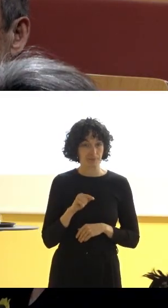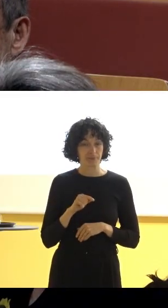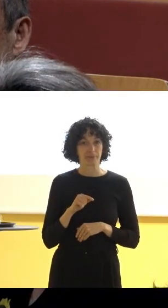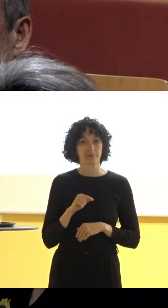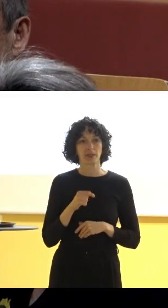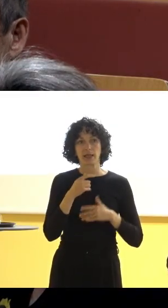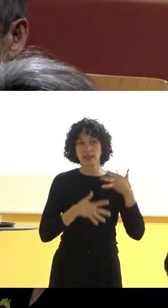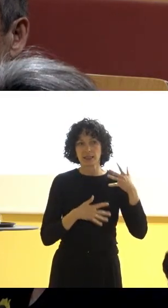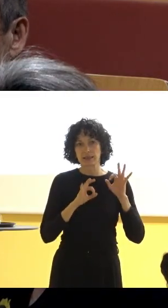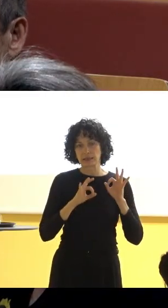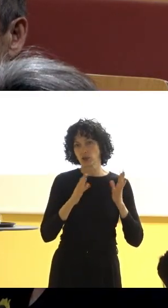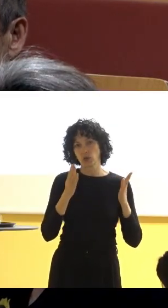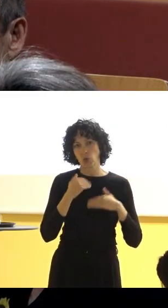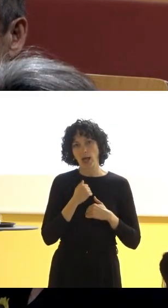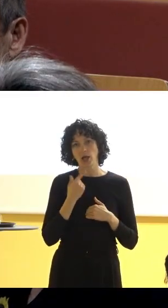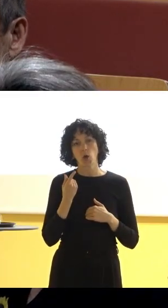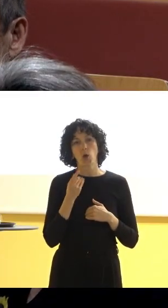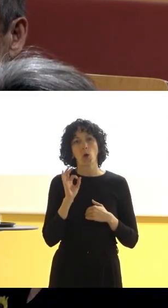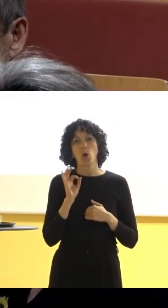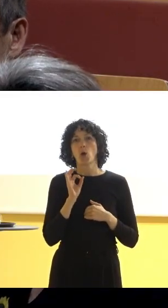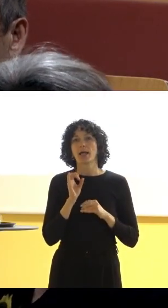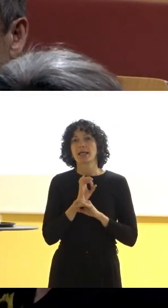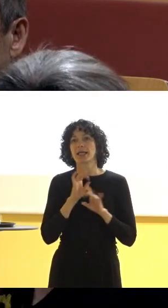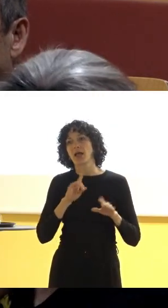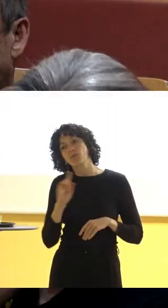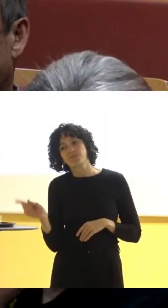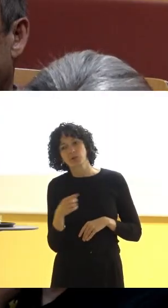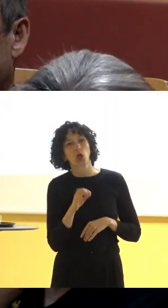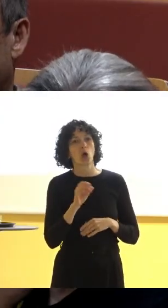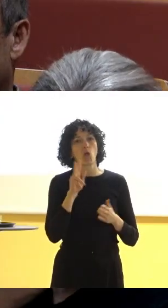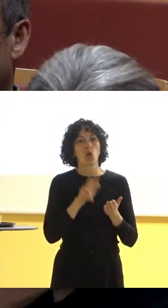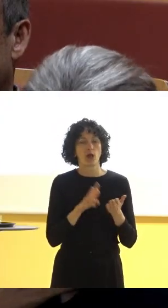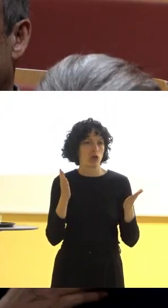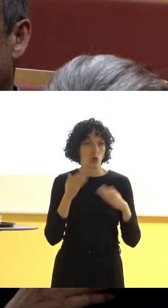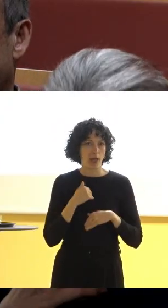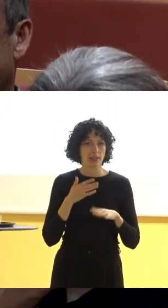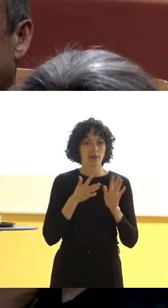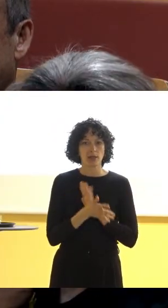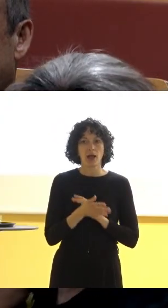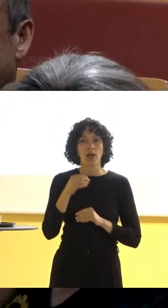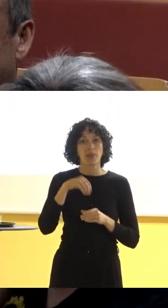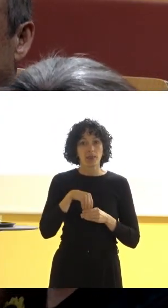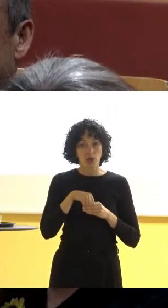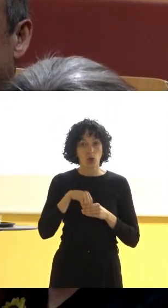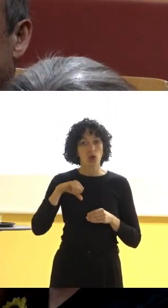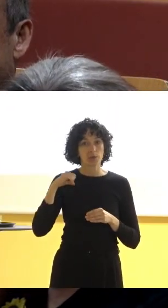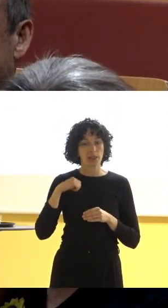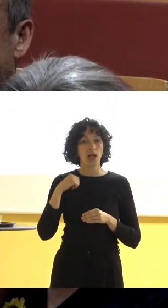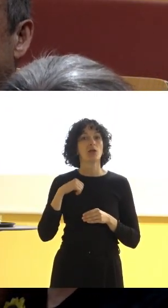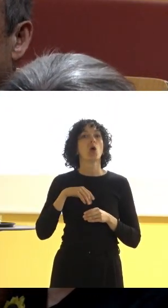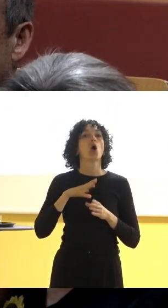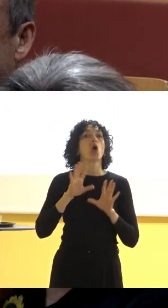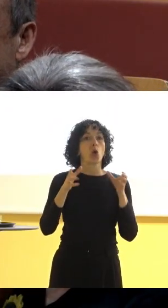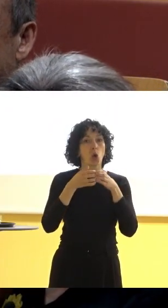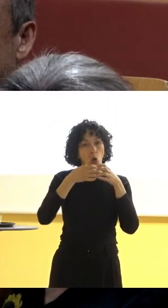no hay un listado y tampoco hay una derivación clara ni una homologación. Entonces son comunidades dentro de los propios hospitales